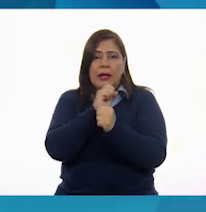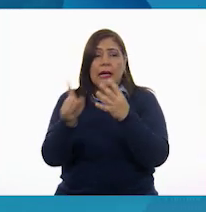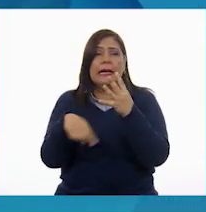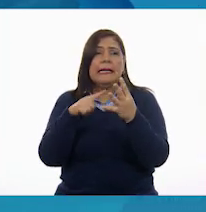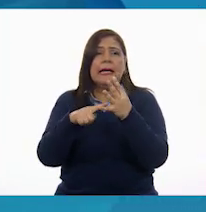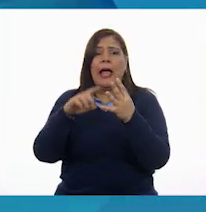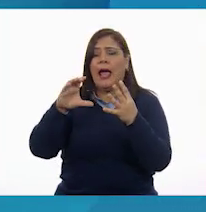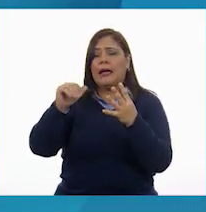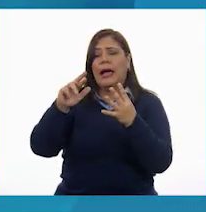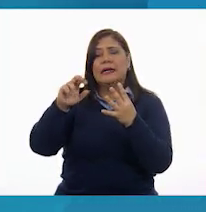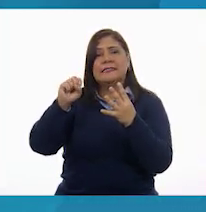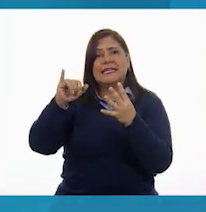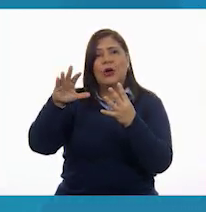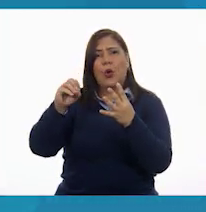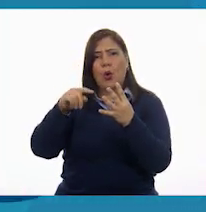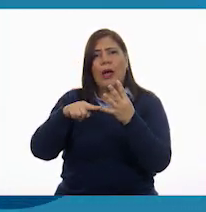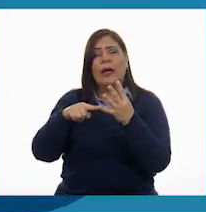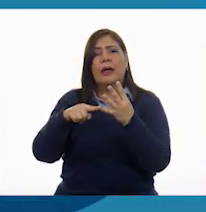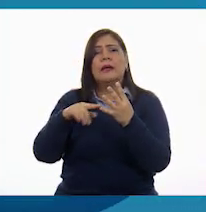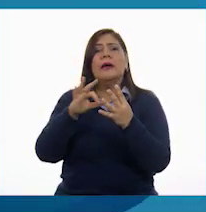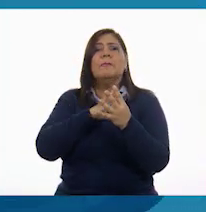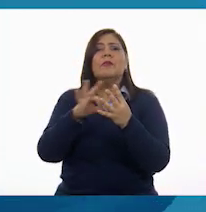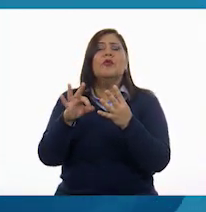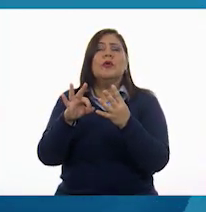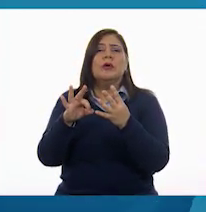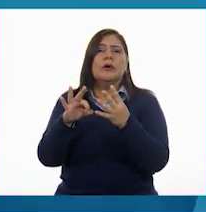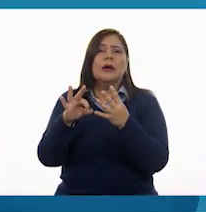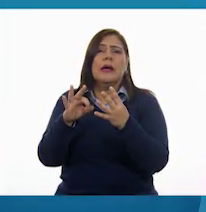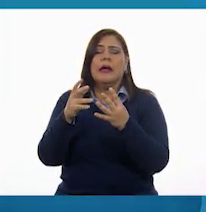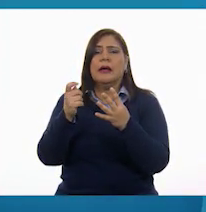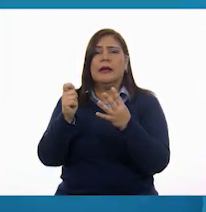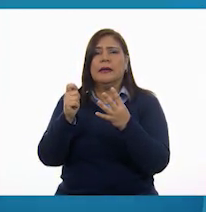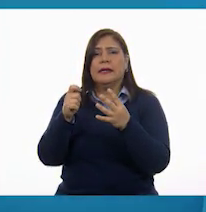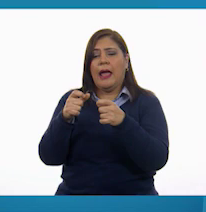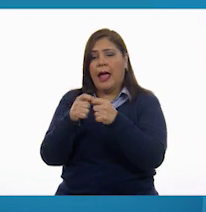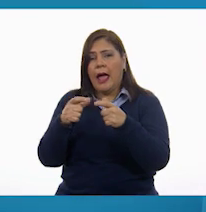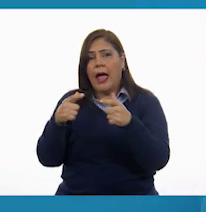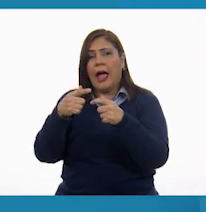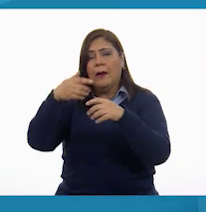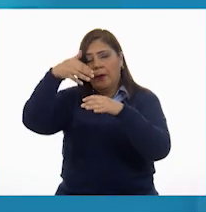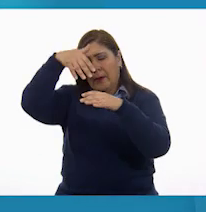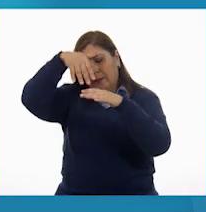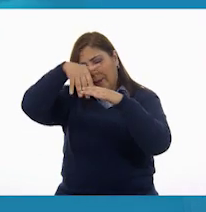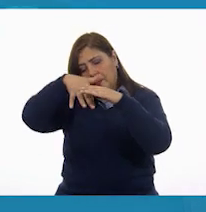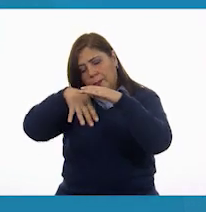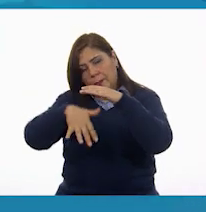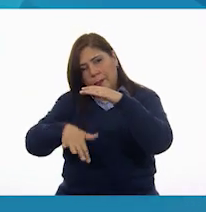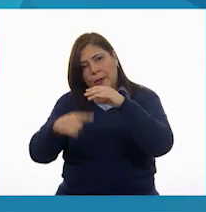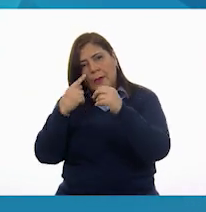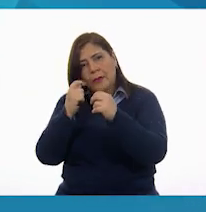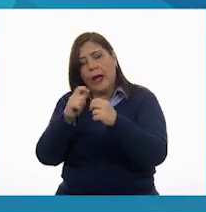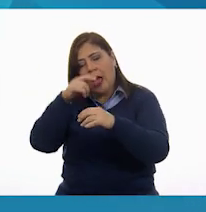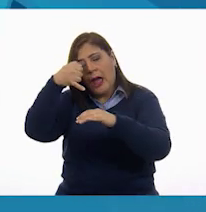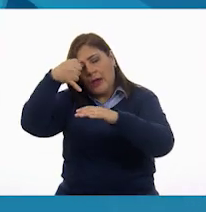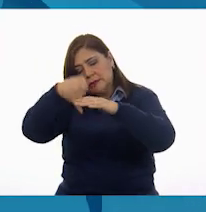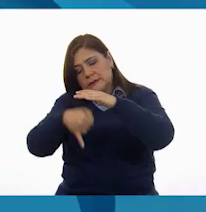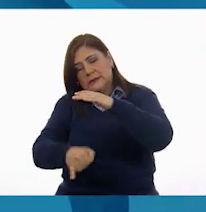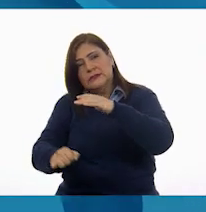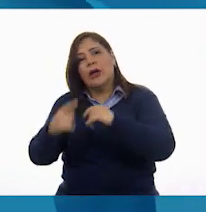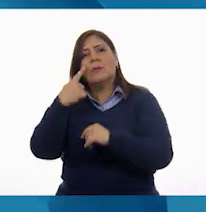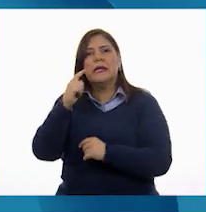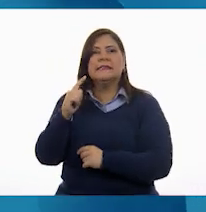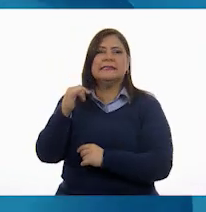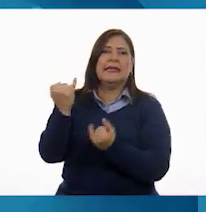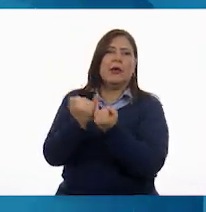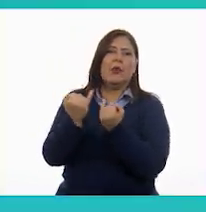que es el que se filtra por cierto tipo de suelo y que se encuentra en el subsuelo, como los cenotes